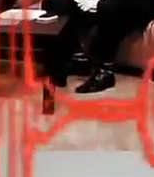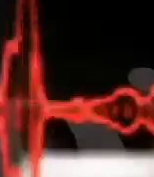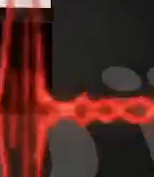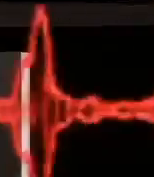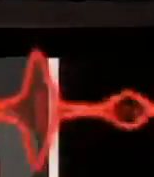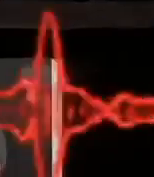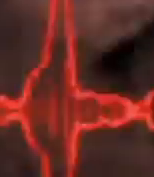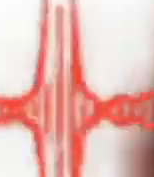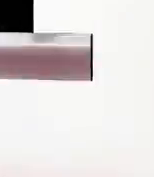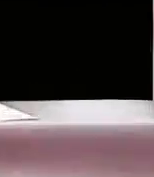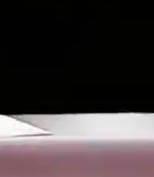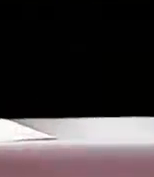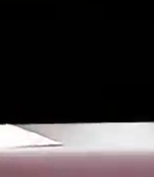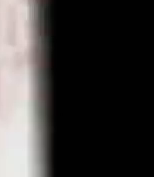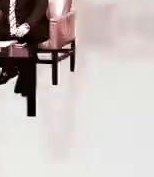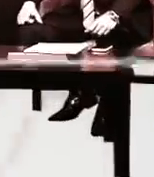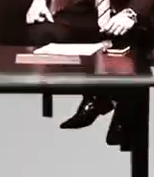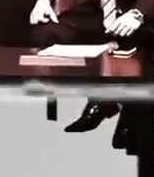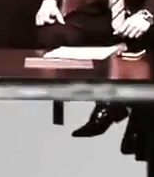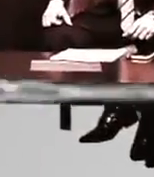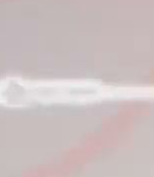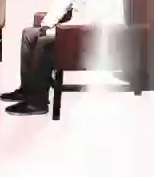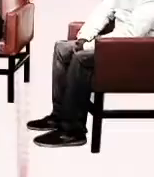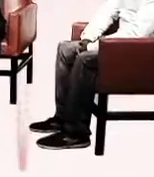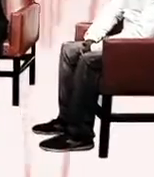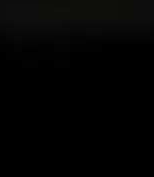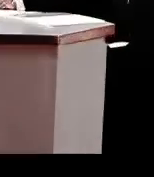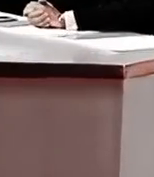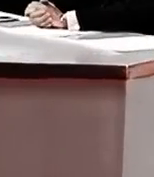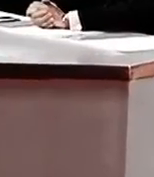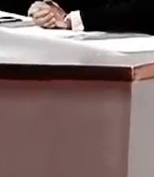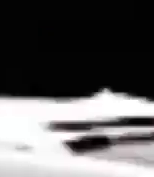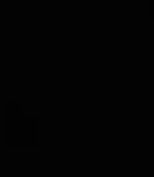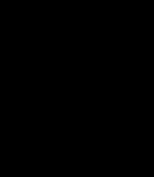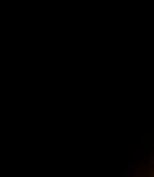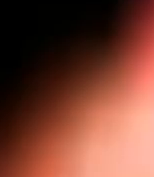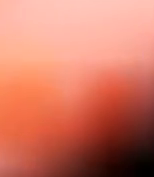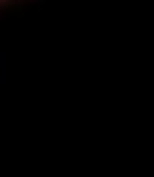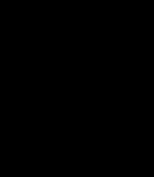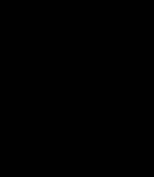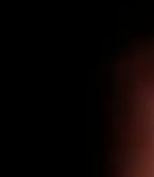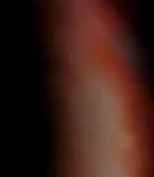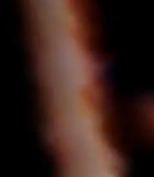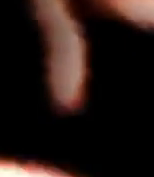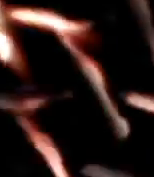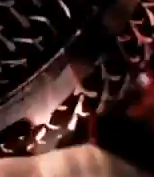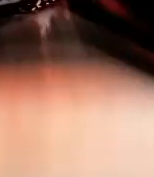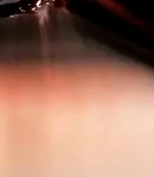Esta mañana nos da mucho gusto que esté aquí en el Estudio de México al Día. Esta mañana damos la